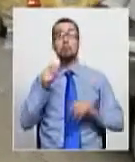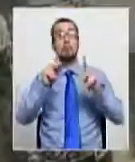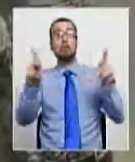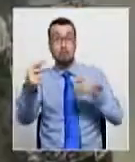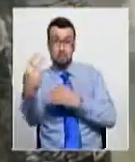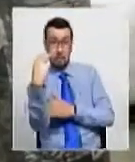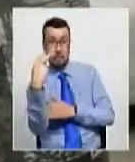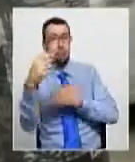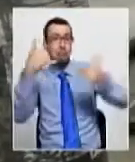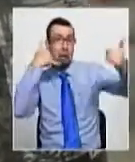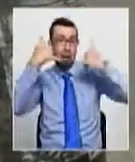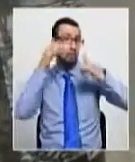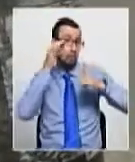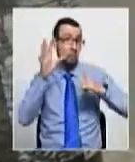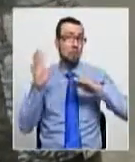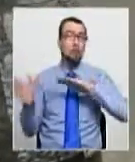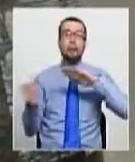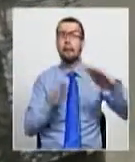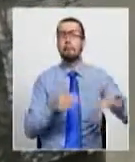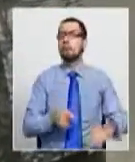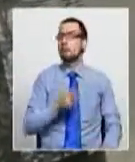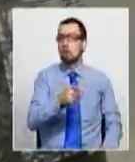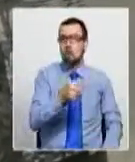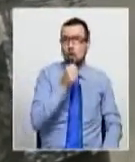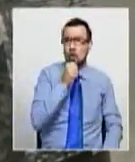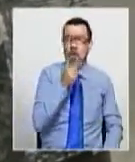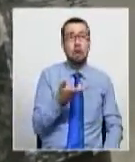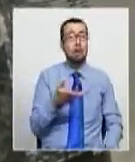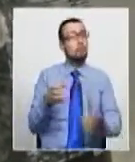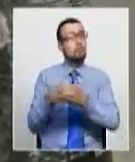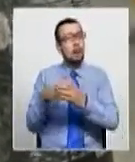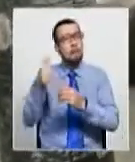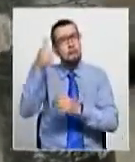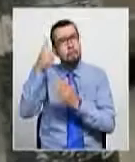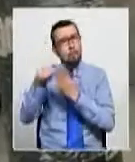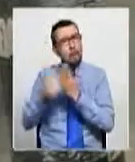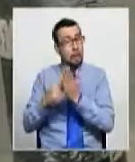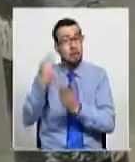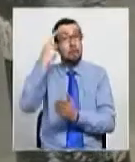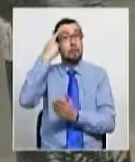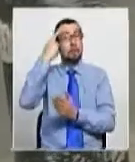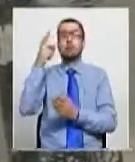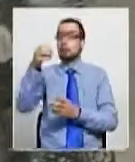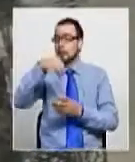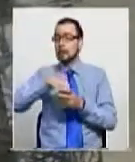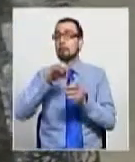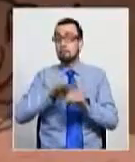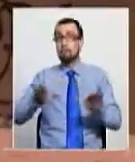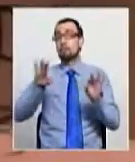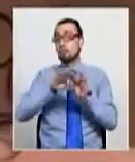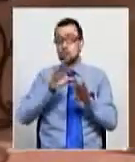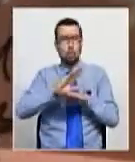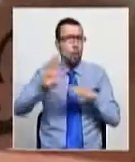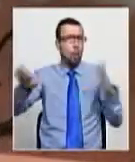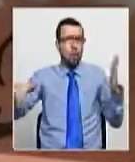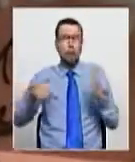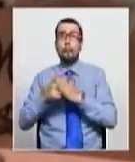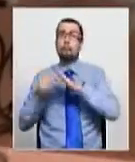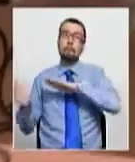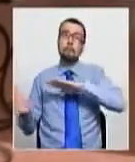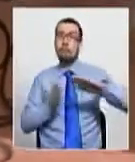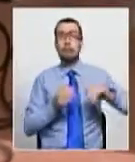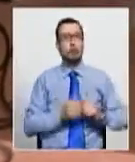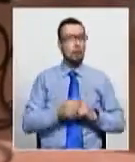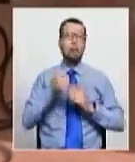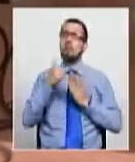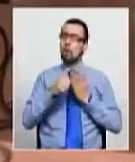en los noticieros en los de opinión es que es muy importante para todo el norte programas de